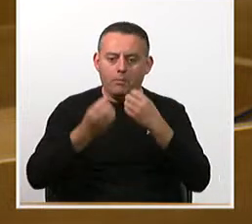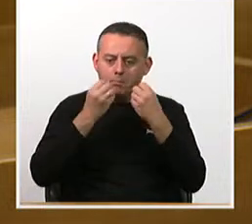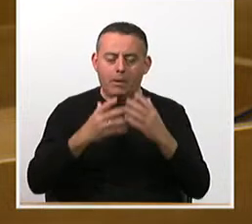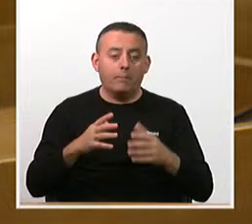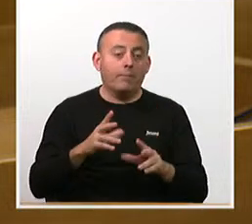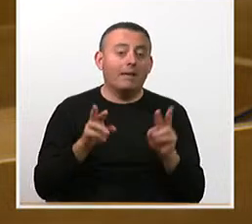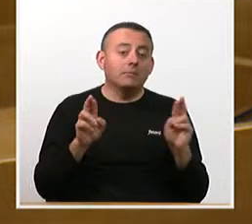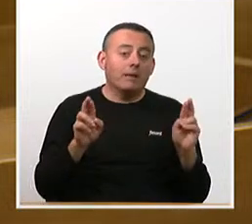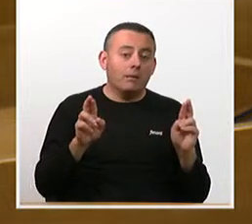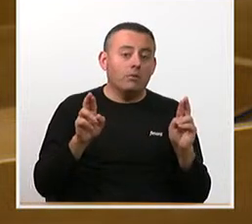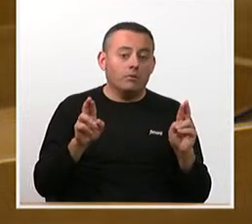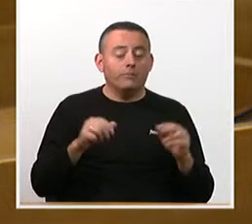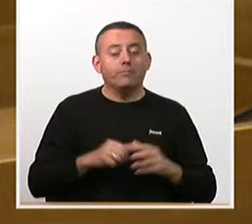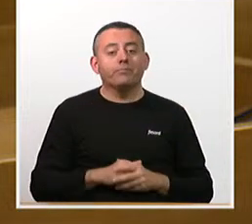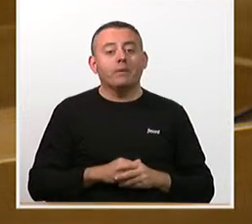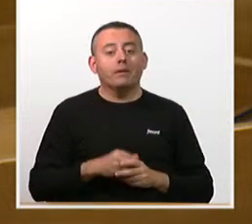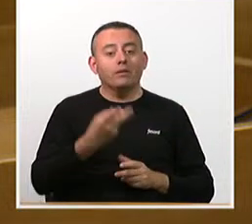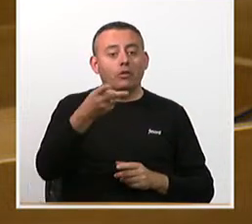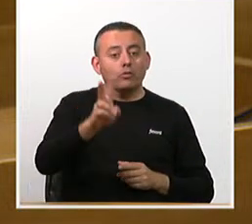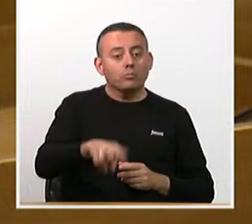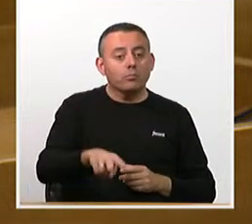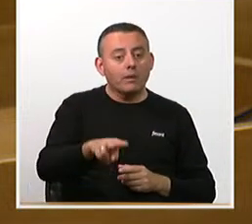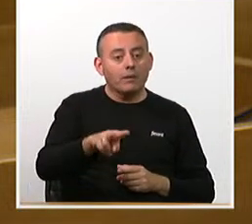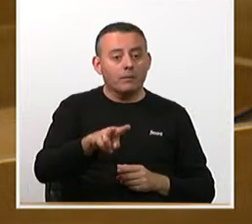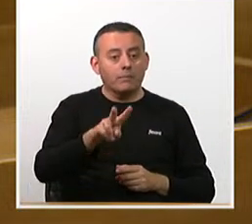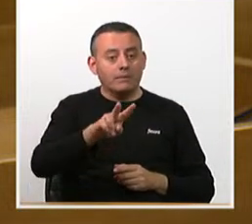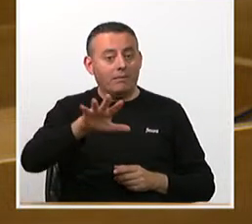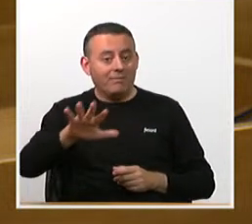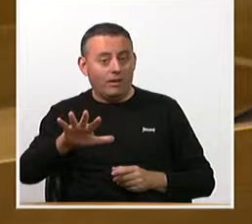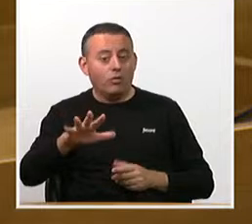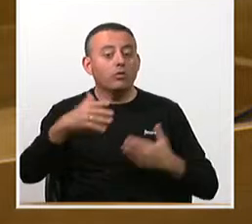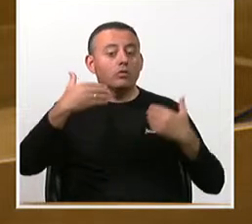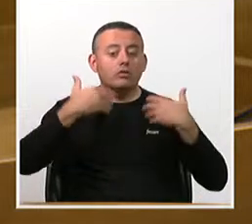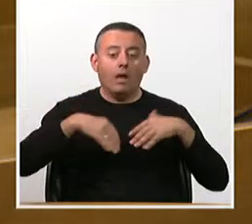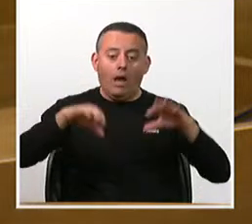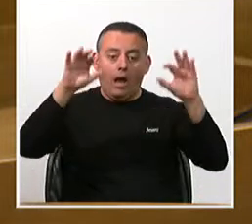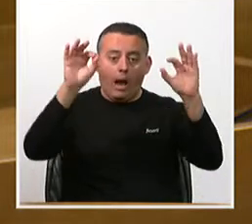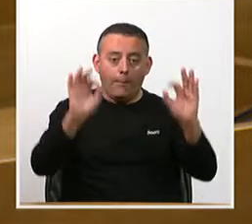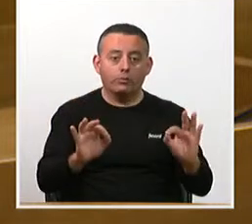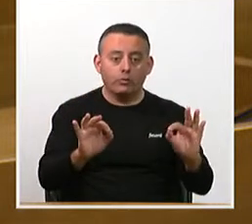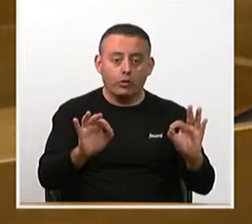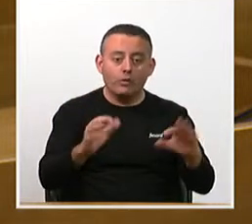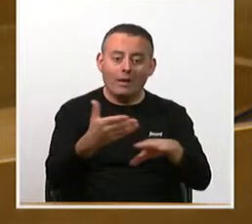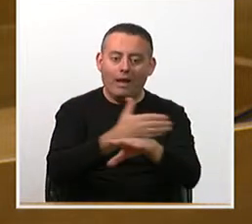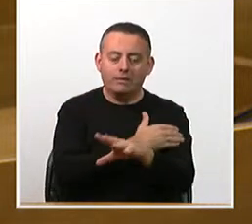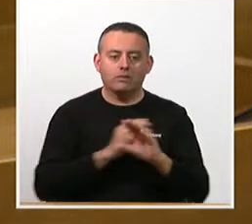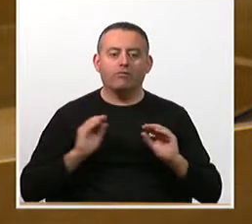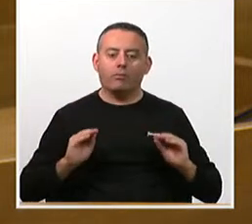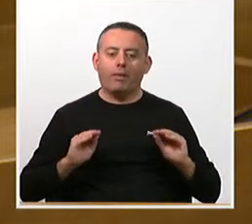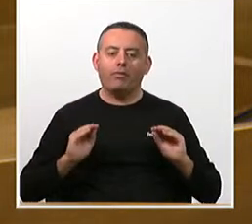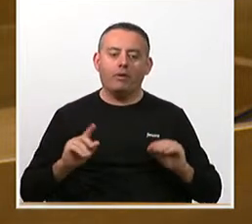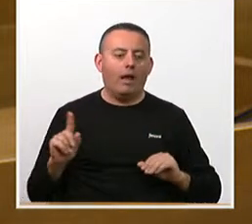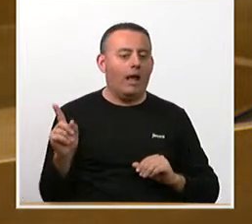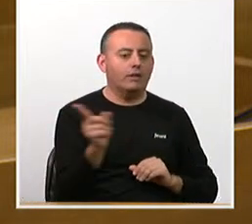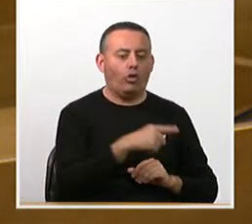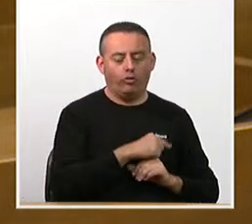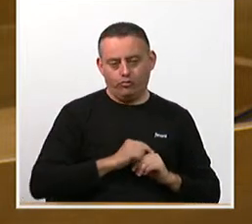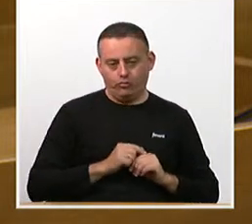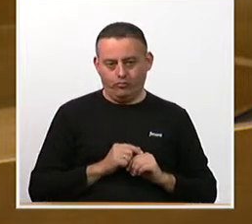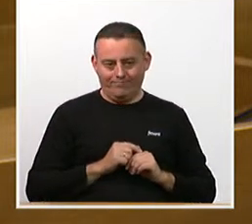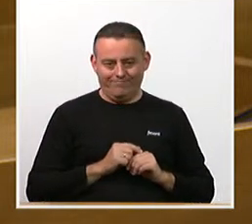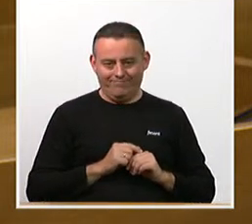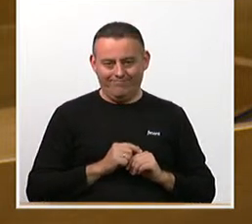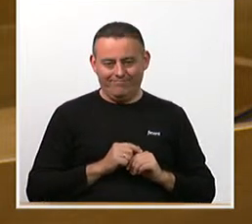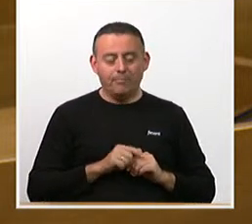la implantación sea definitiva estén perfectamente formados y En tercer lugar les hablo de otro ejemplo